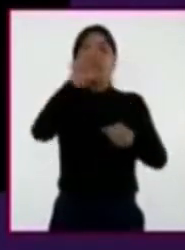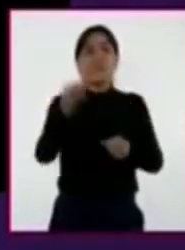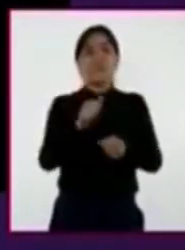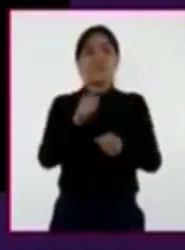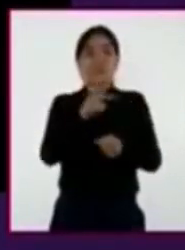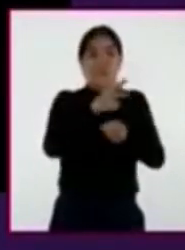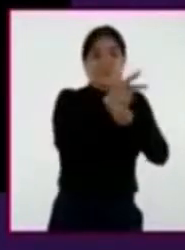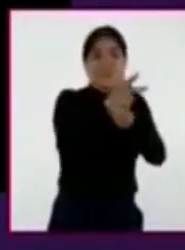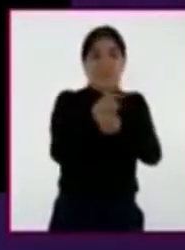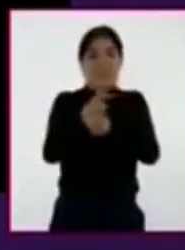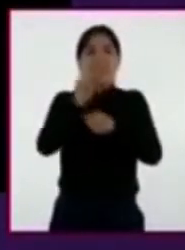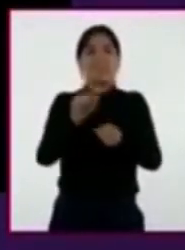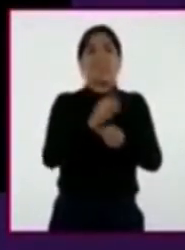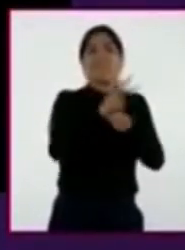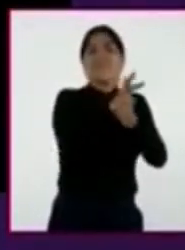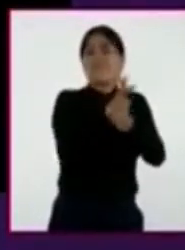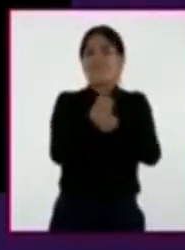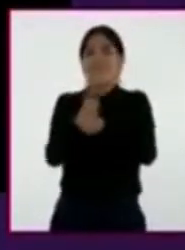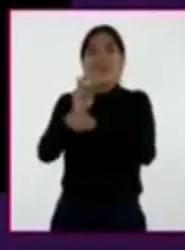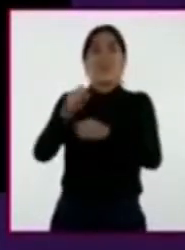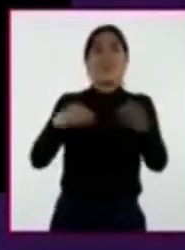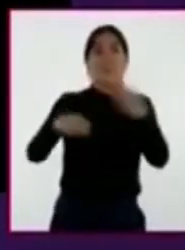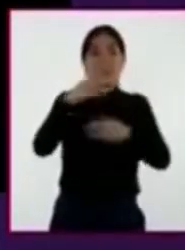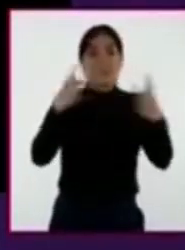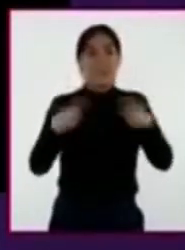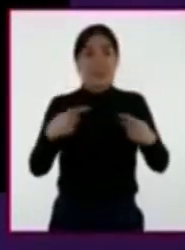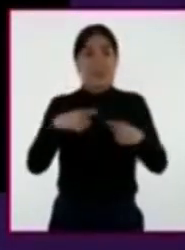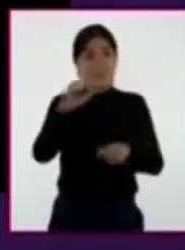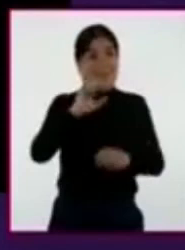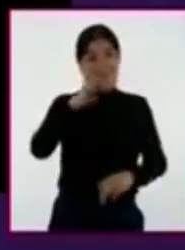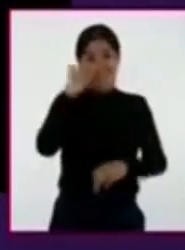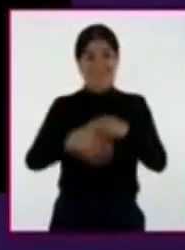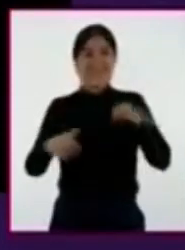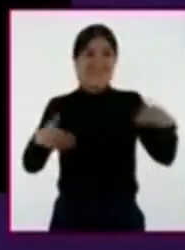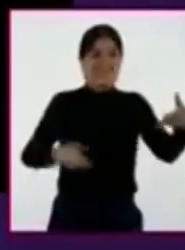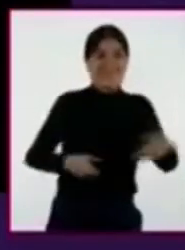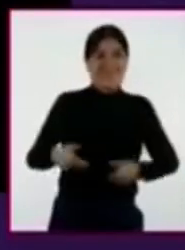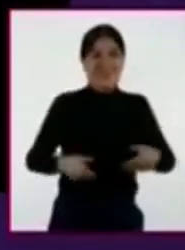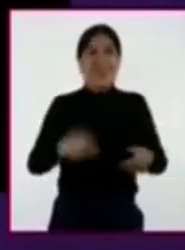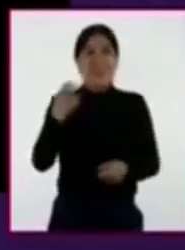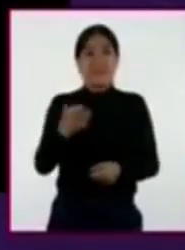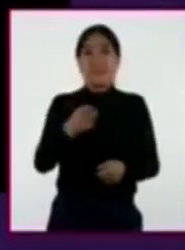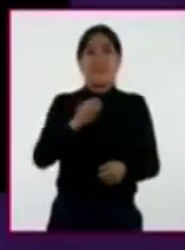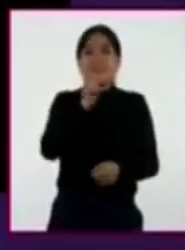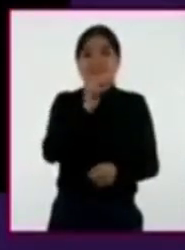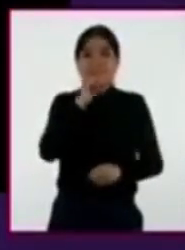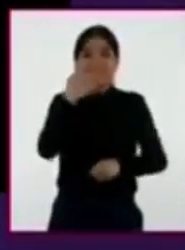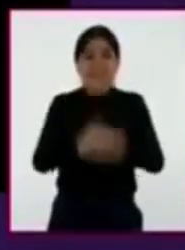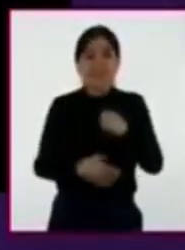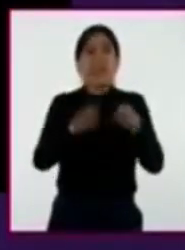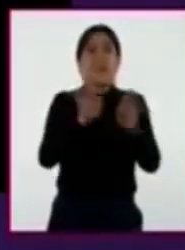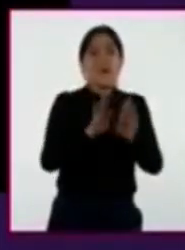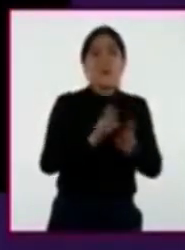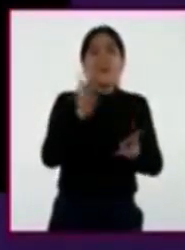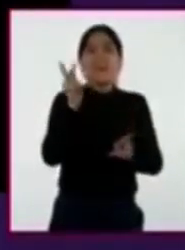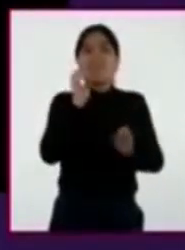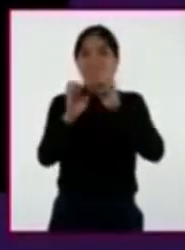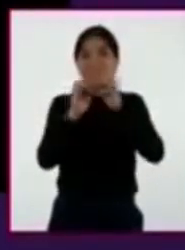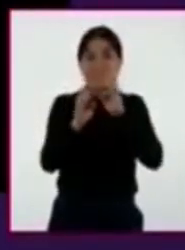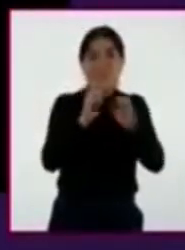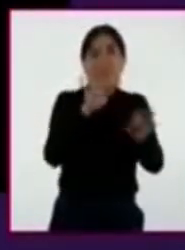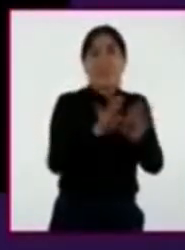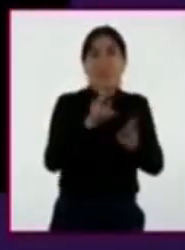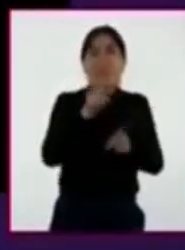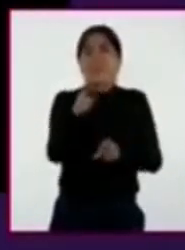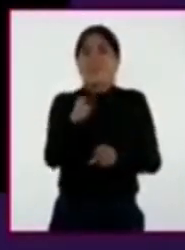empieza a grabarlos a todos. Y cuando parece que termina el performance, en realidad no termina, sino que empieza a entrevistar a cada uno de los que están ahí.